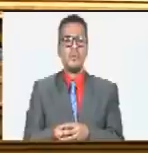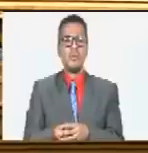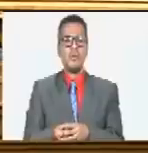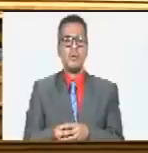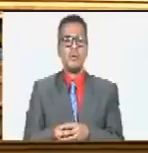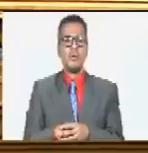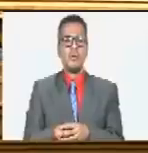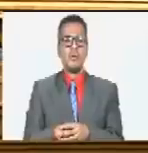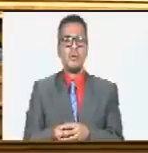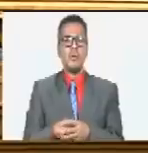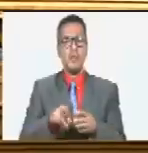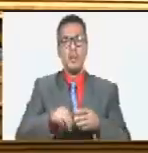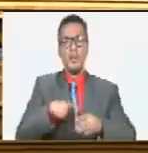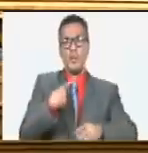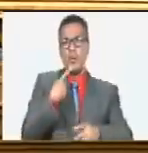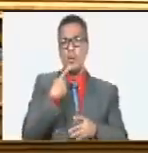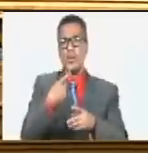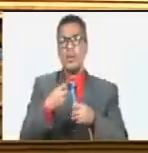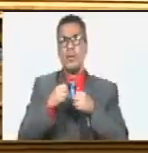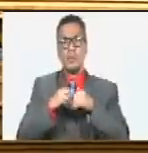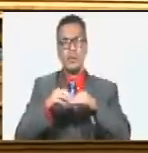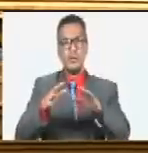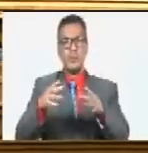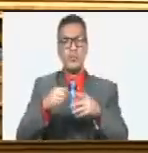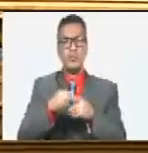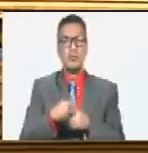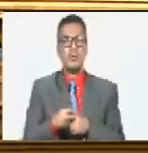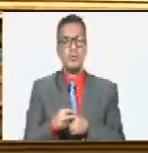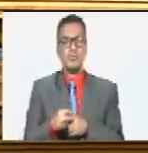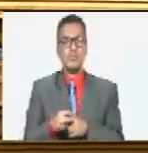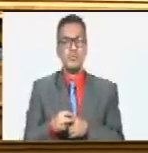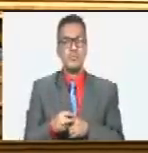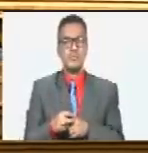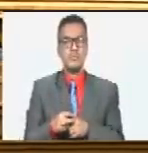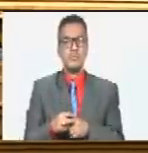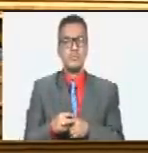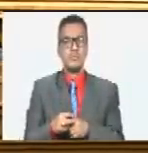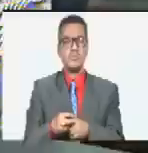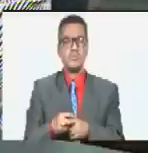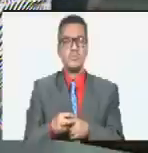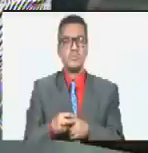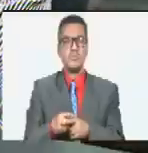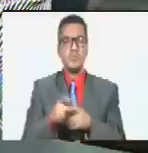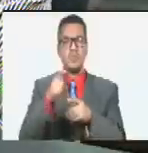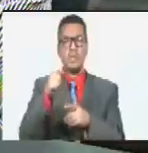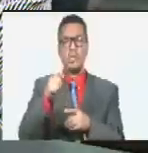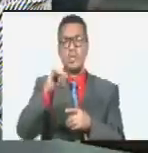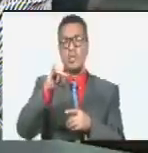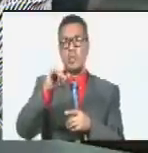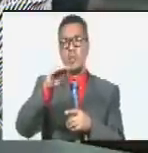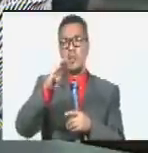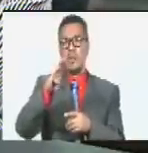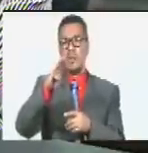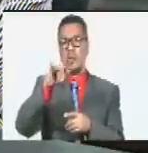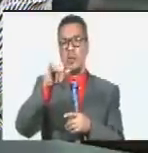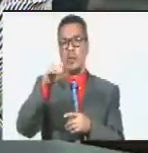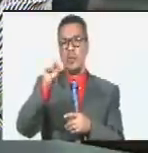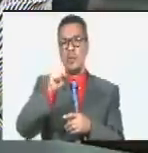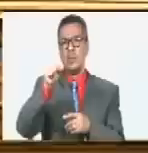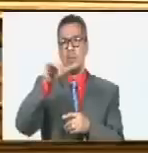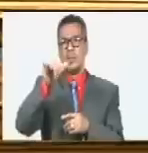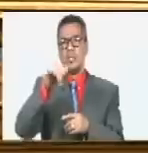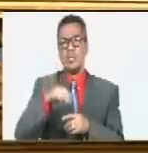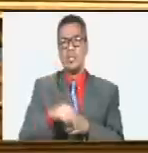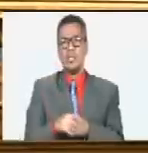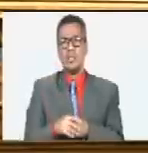podría discurrir con alguna abundancia de Tibisay la música, era una notable